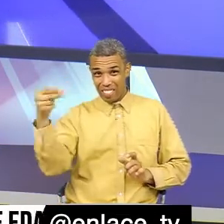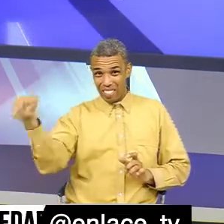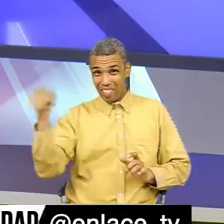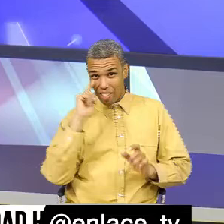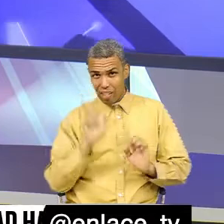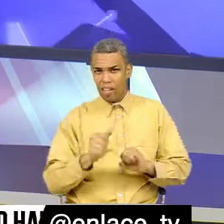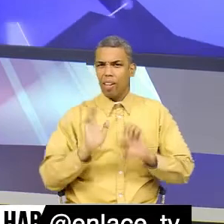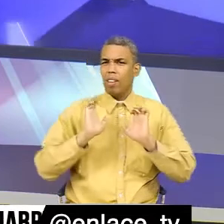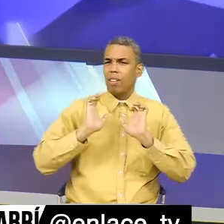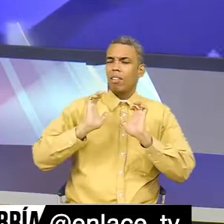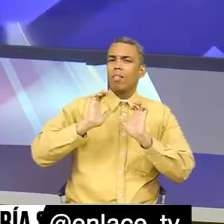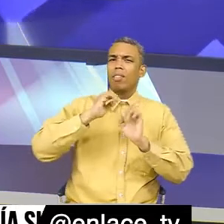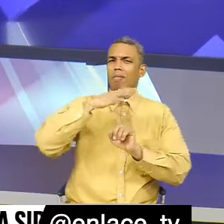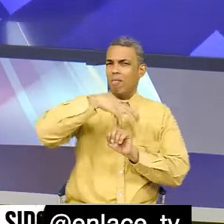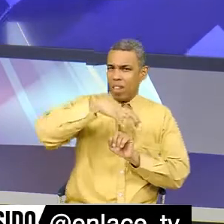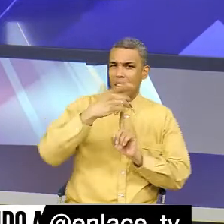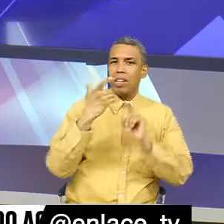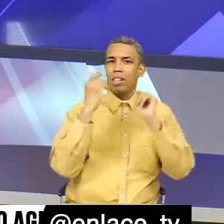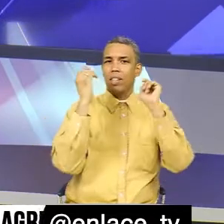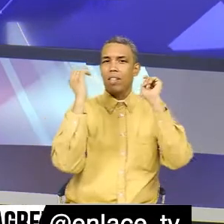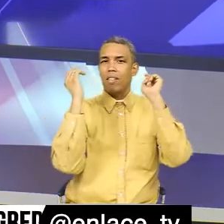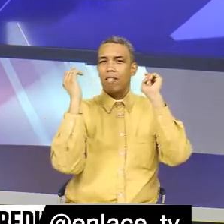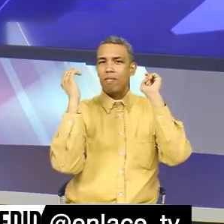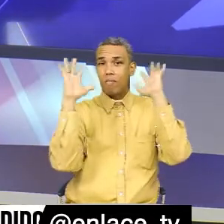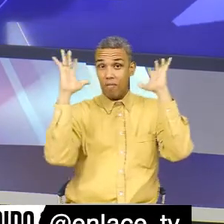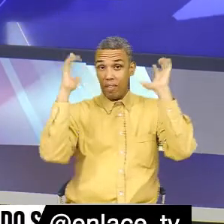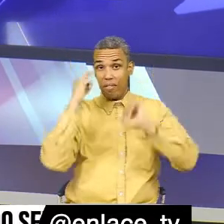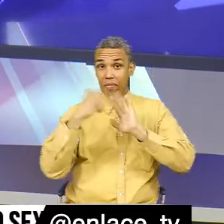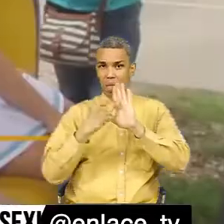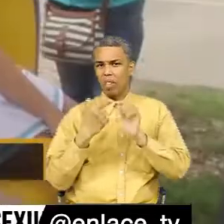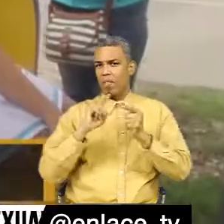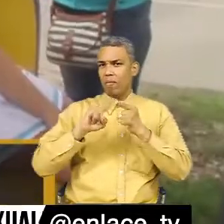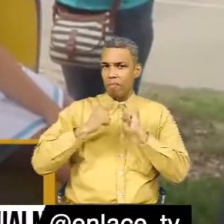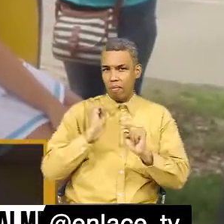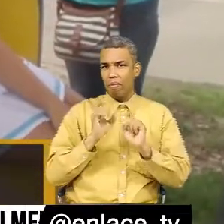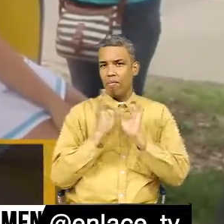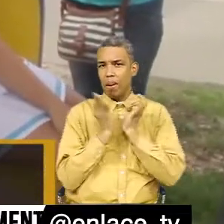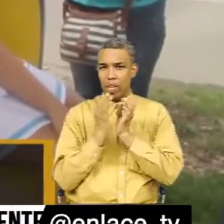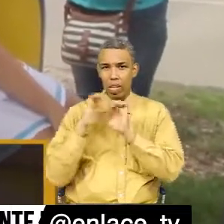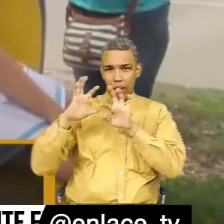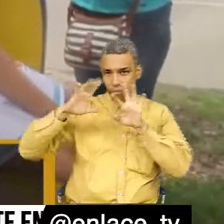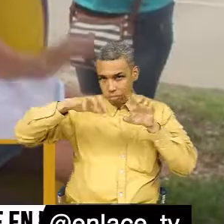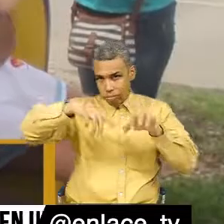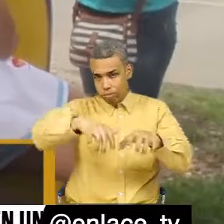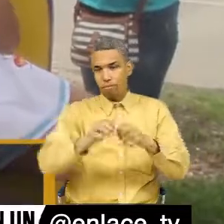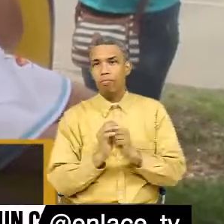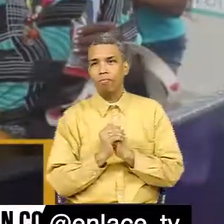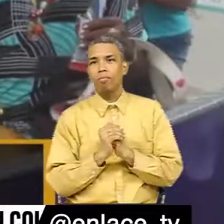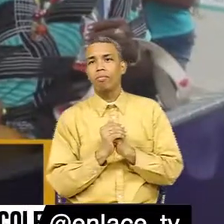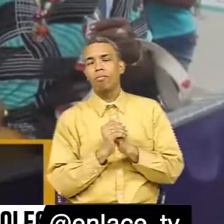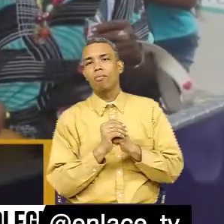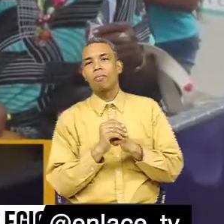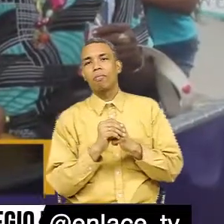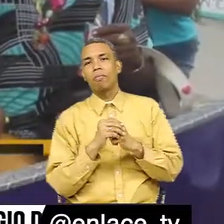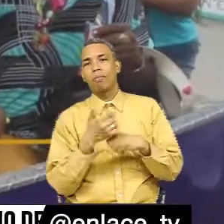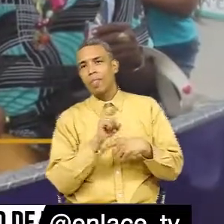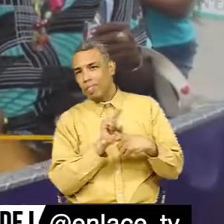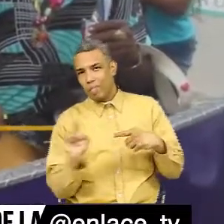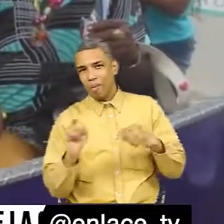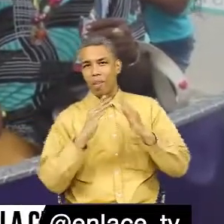revista Gimnástica en la Polideportiva del barrio Primero de Mayo. A lo largo de la semana, varios son los eventos en los que los pequeños de